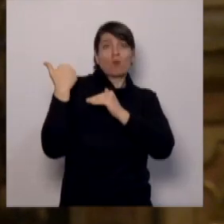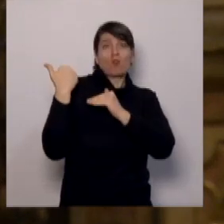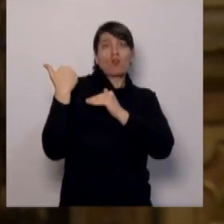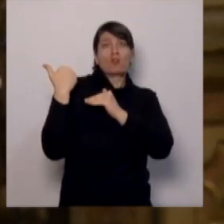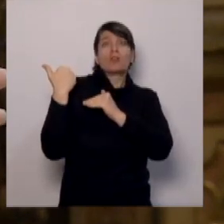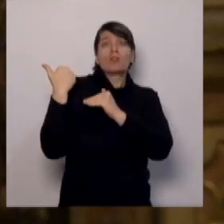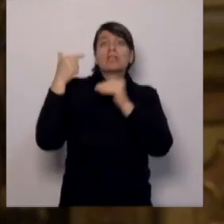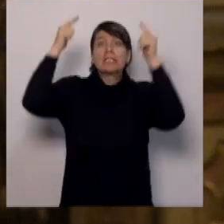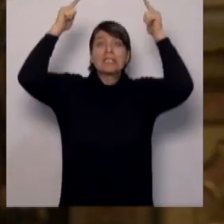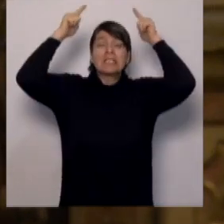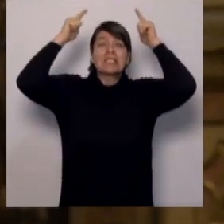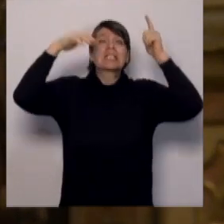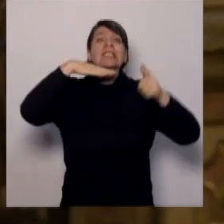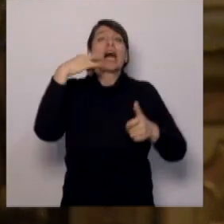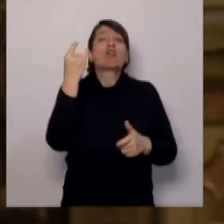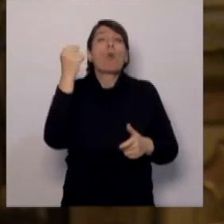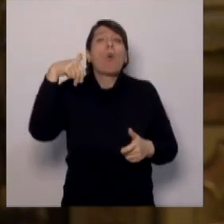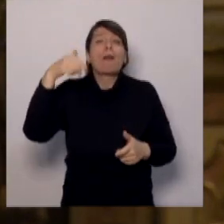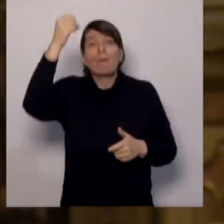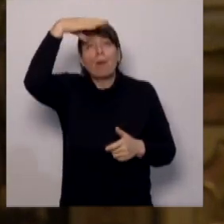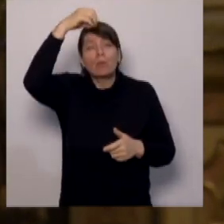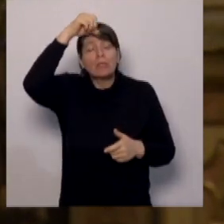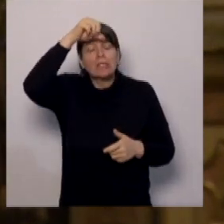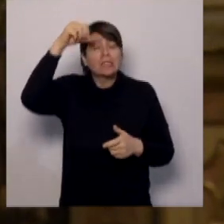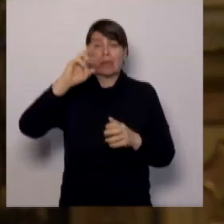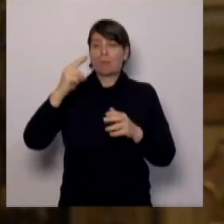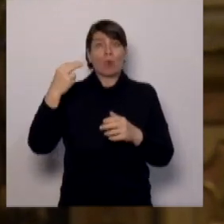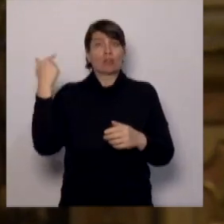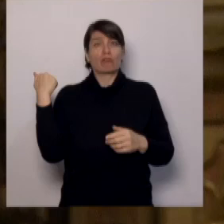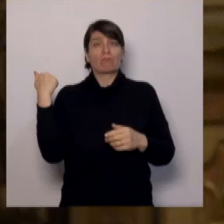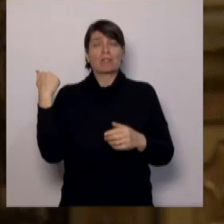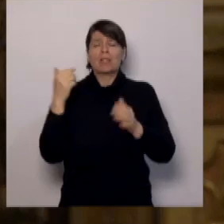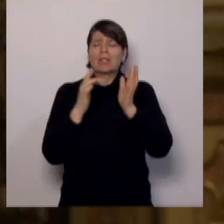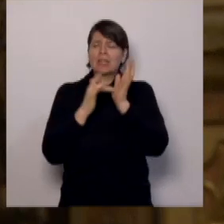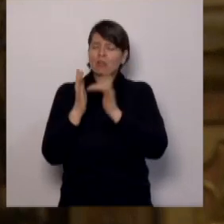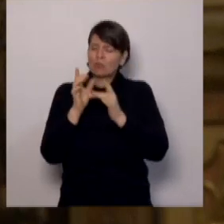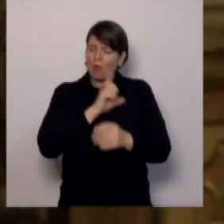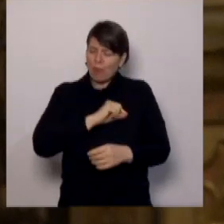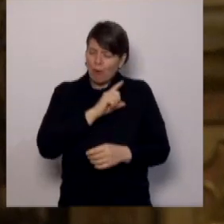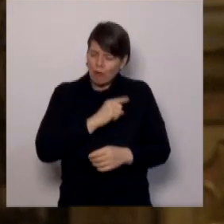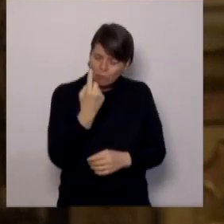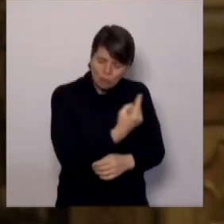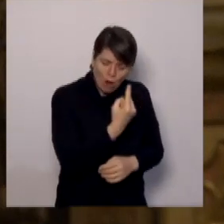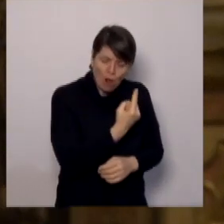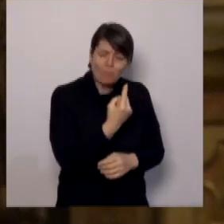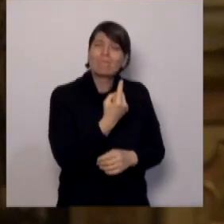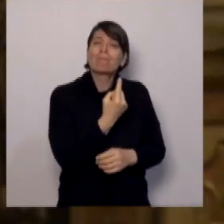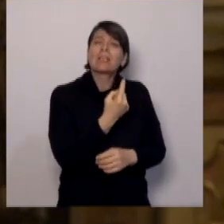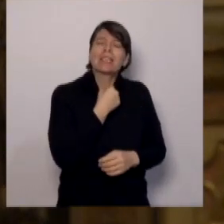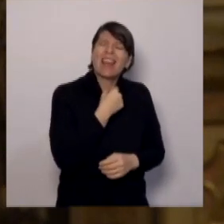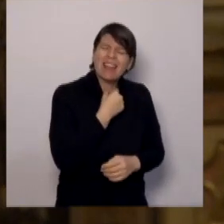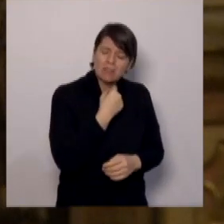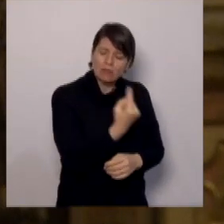acababan de matar a San Juan Bautista. Jesús se quiere retirar solo, pero sin embargo antepone al dolor de su soledad el